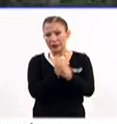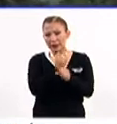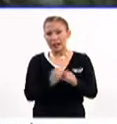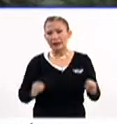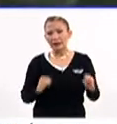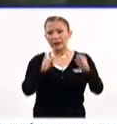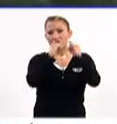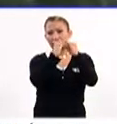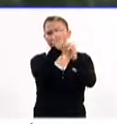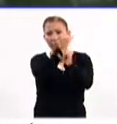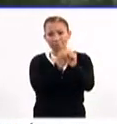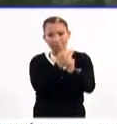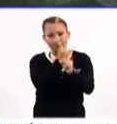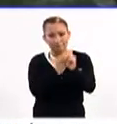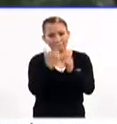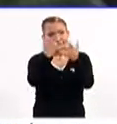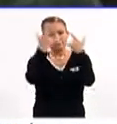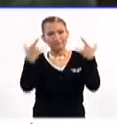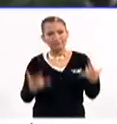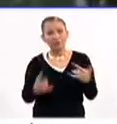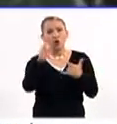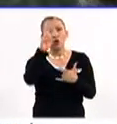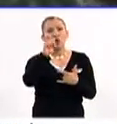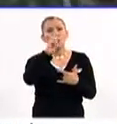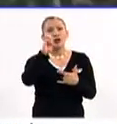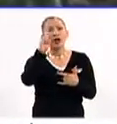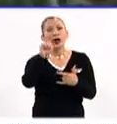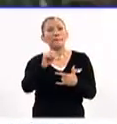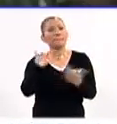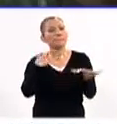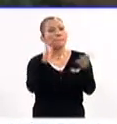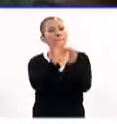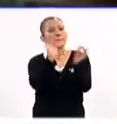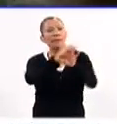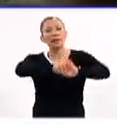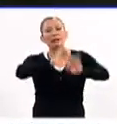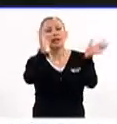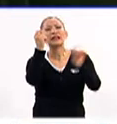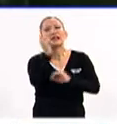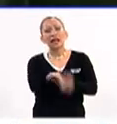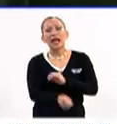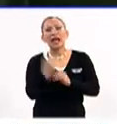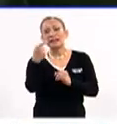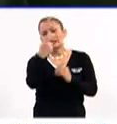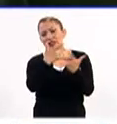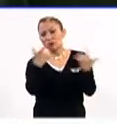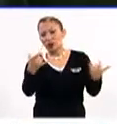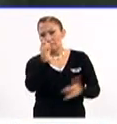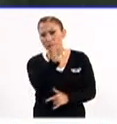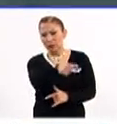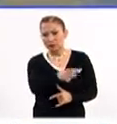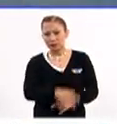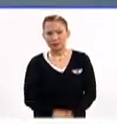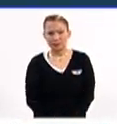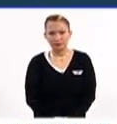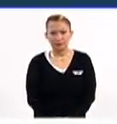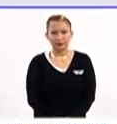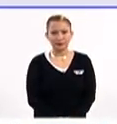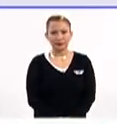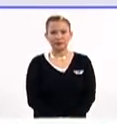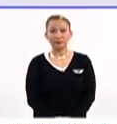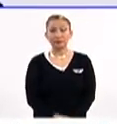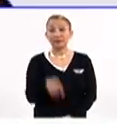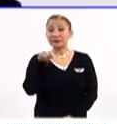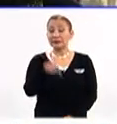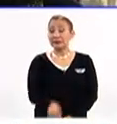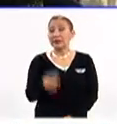del Instituto de Investigaciones Históricas de la UNAM, nos dará más detalles sobre este hecho histórico.